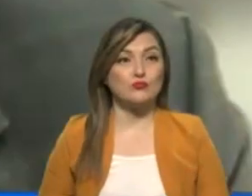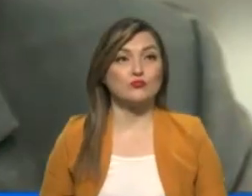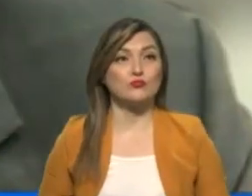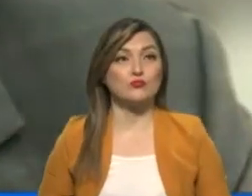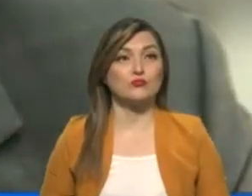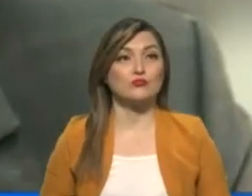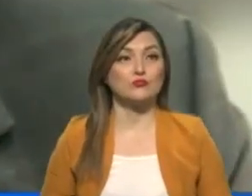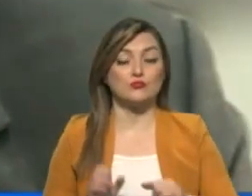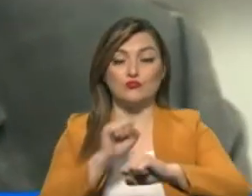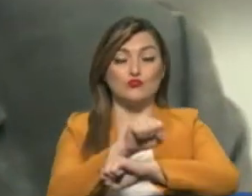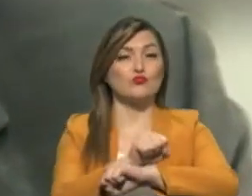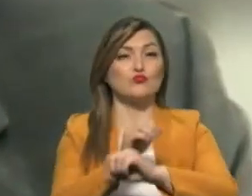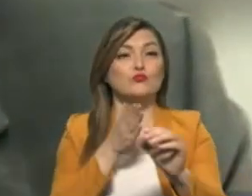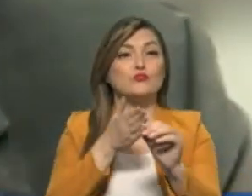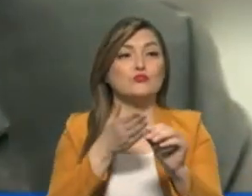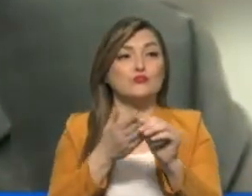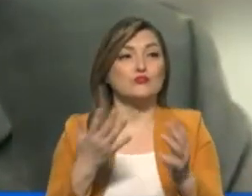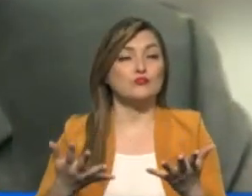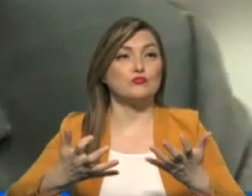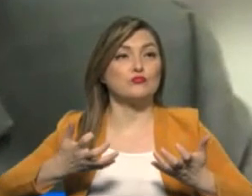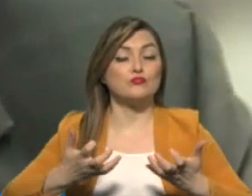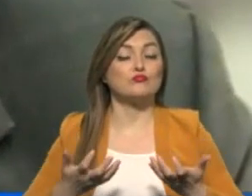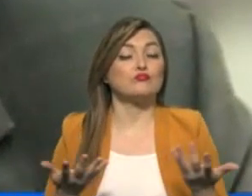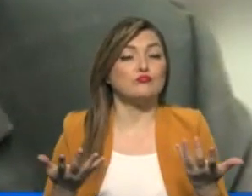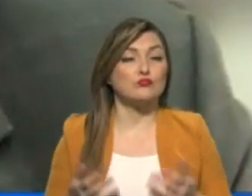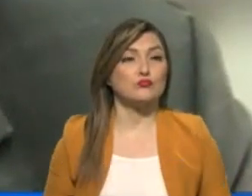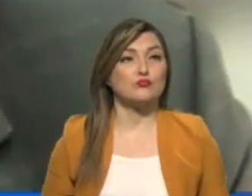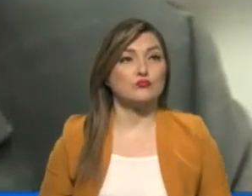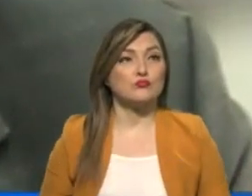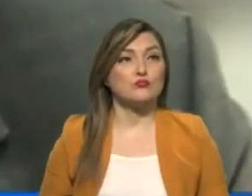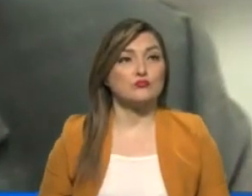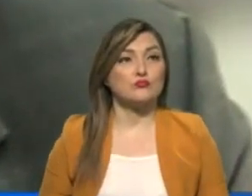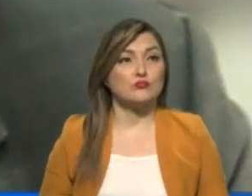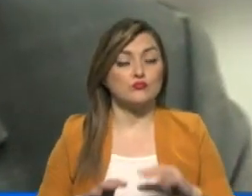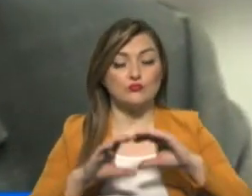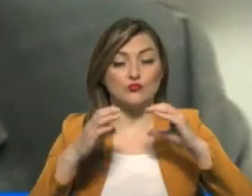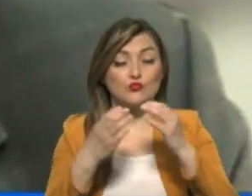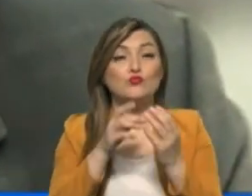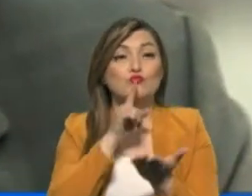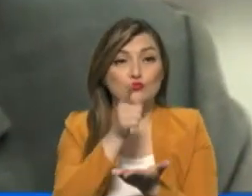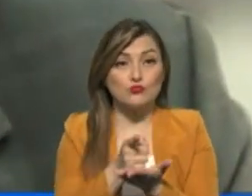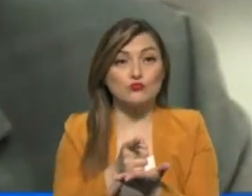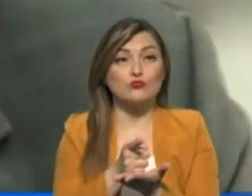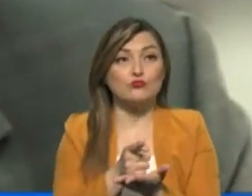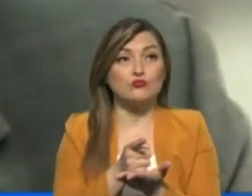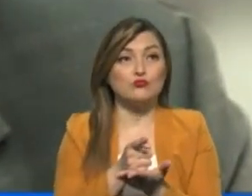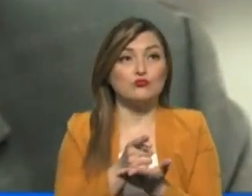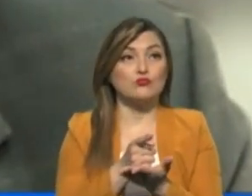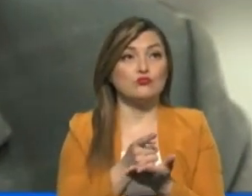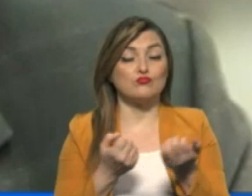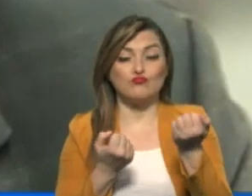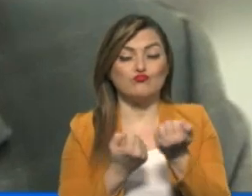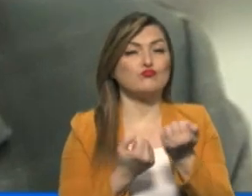van. Rechazo cualquier pretensión que busque a través de una supuesta comisión de la verdad